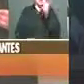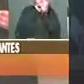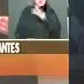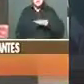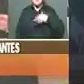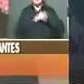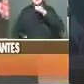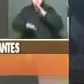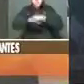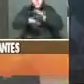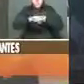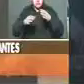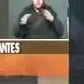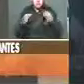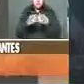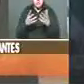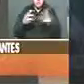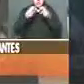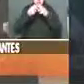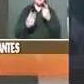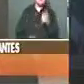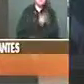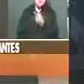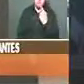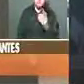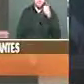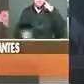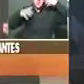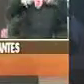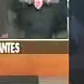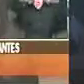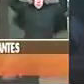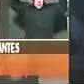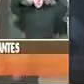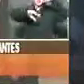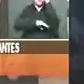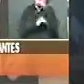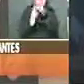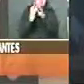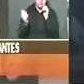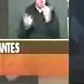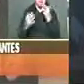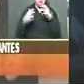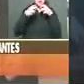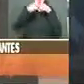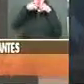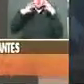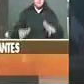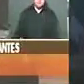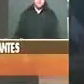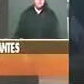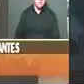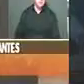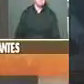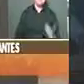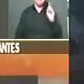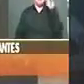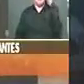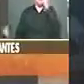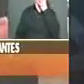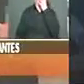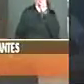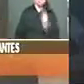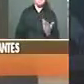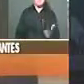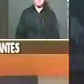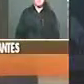que lo advertimos, en el sector energético va a haber un apagón y amenaza a los colombianos con el consumo de energía. Este es un gobierno perverso que